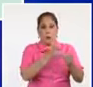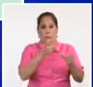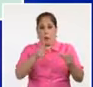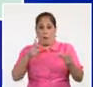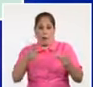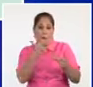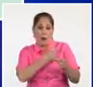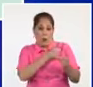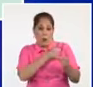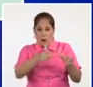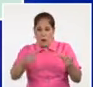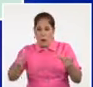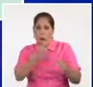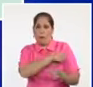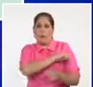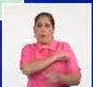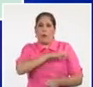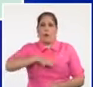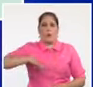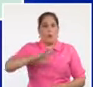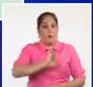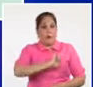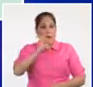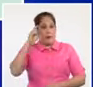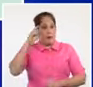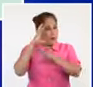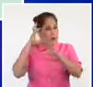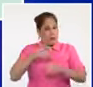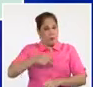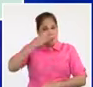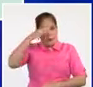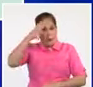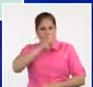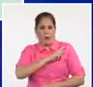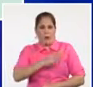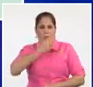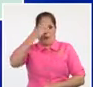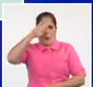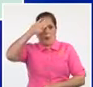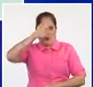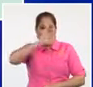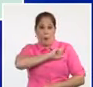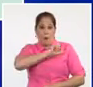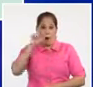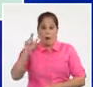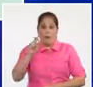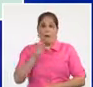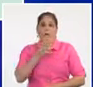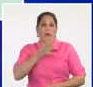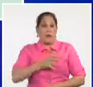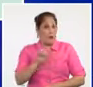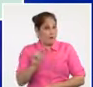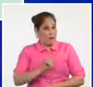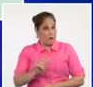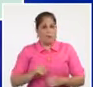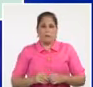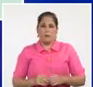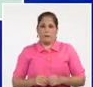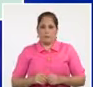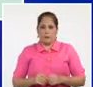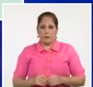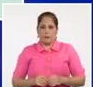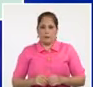sanitaria, éxito de los científicos de Cuba, de la Revolución Cubana, de Fidel, que ya